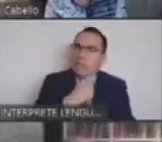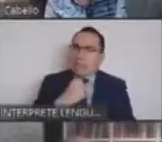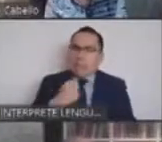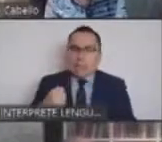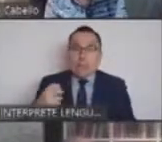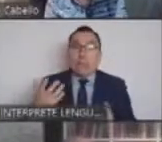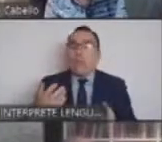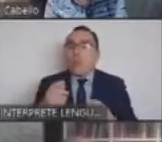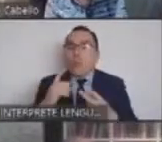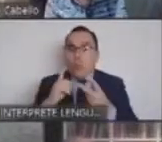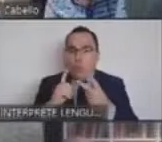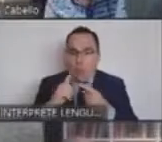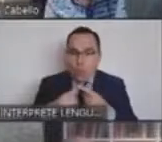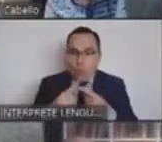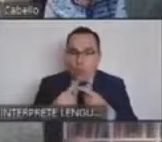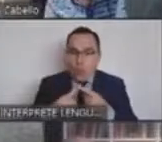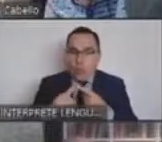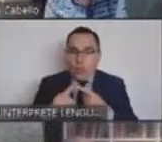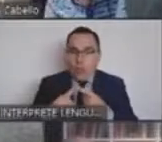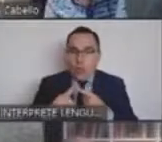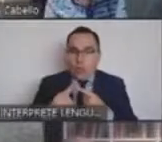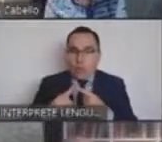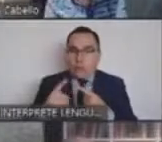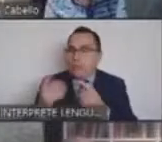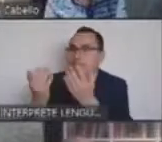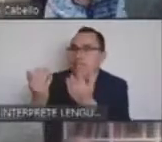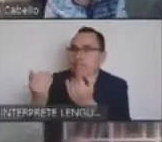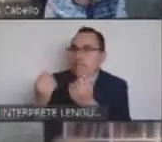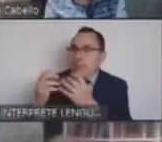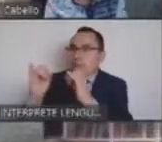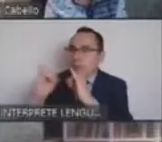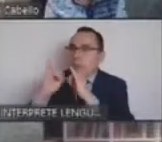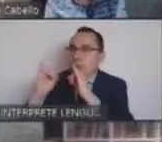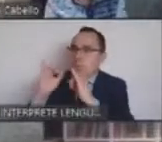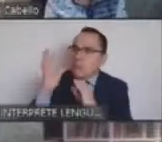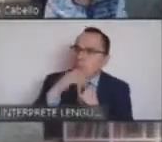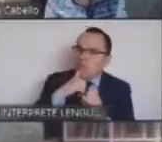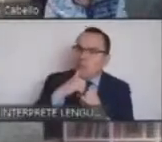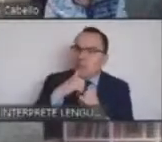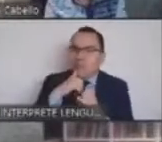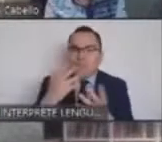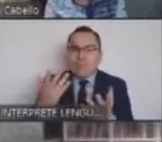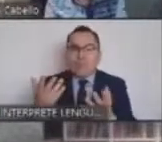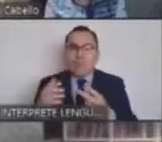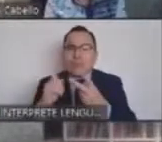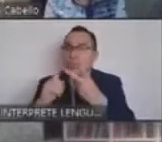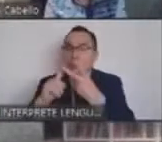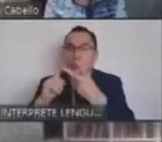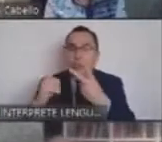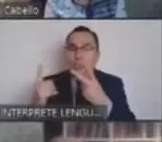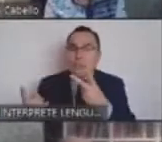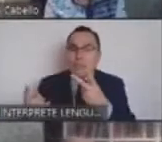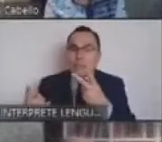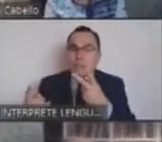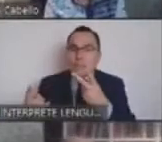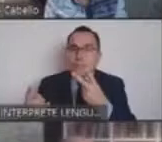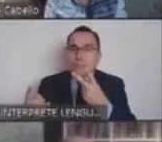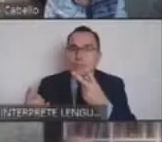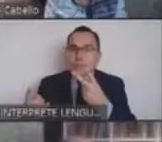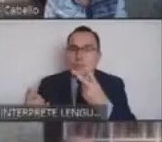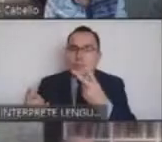es que no tengo toda la información que desearía. Y la segunda